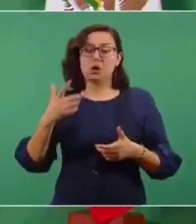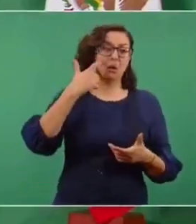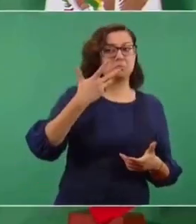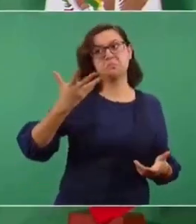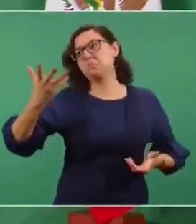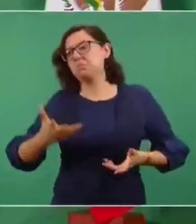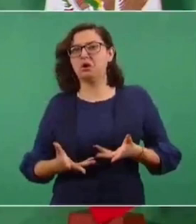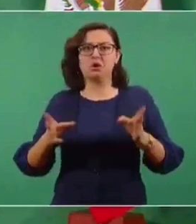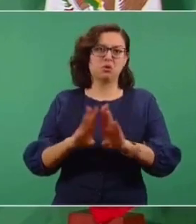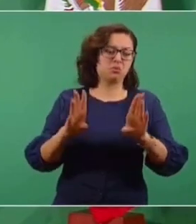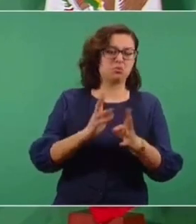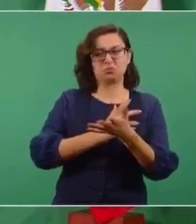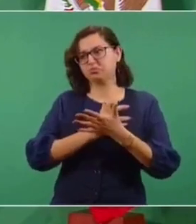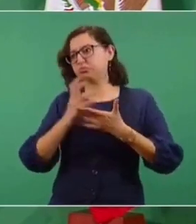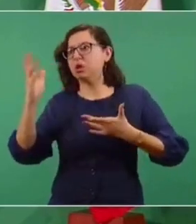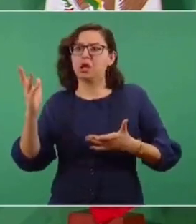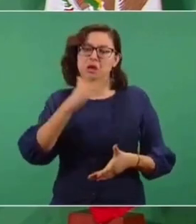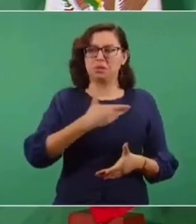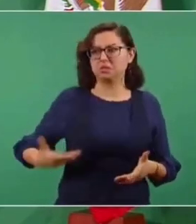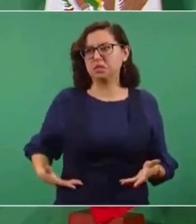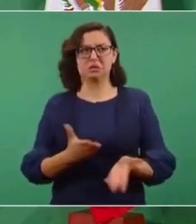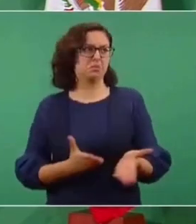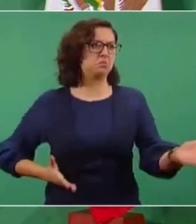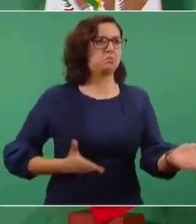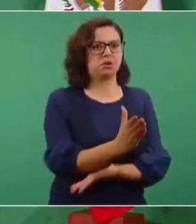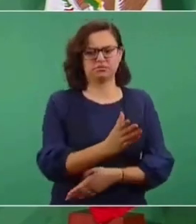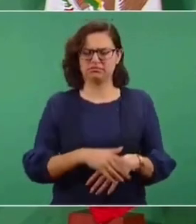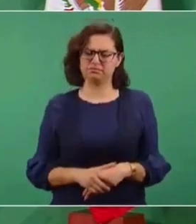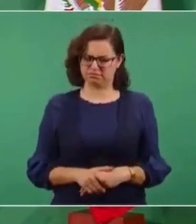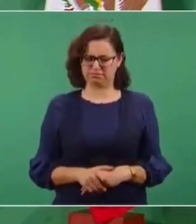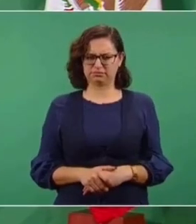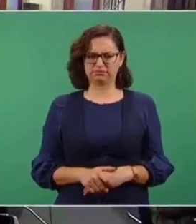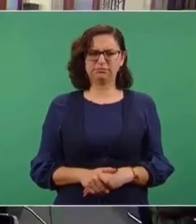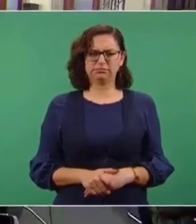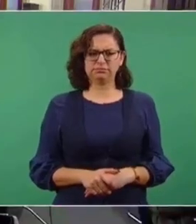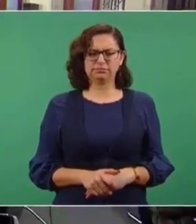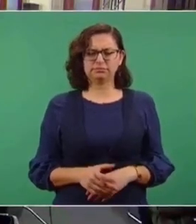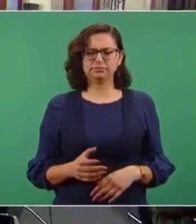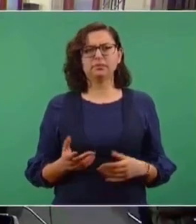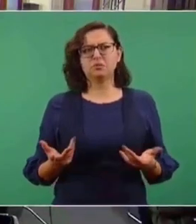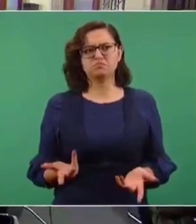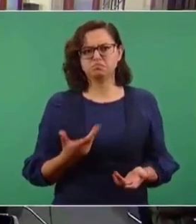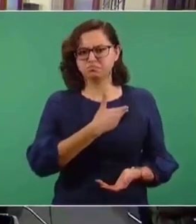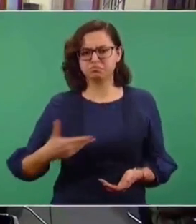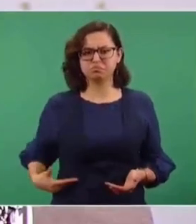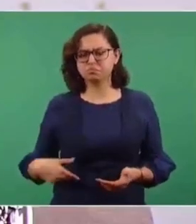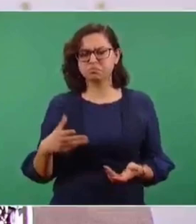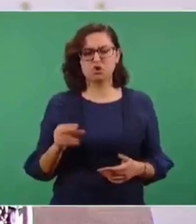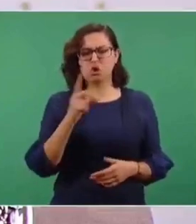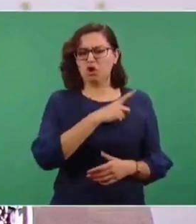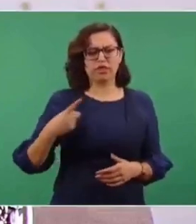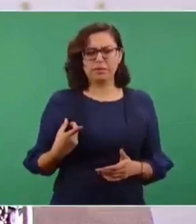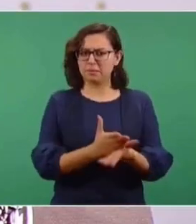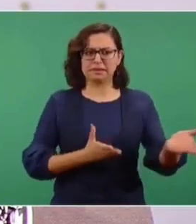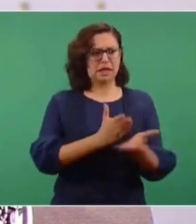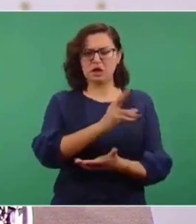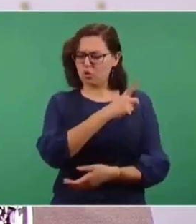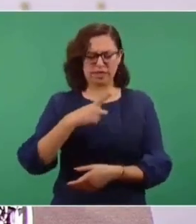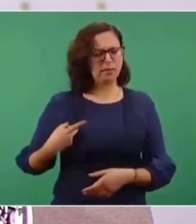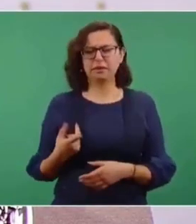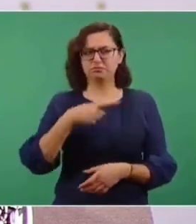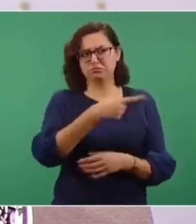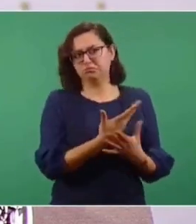hablando de que es una intromisión al Poder Judicial y que no debemos intervenir.